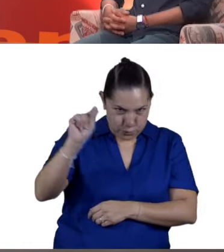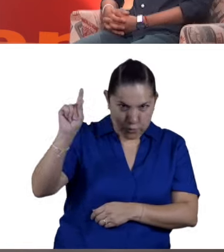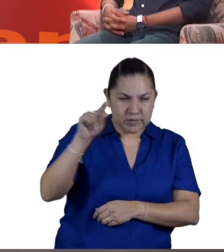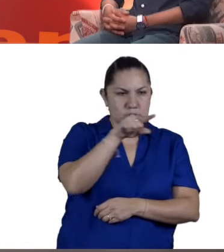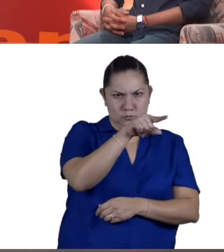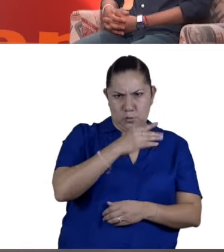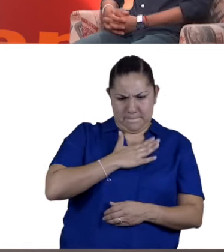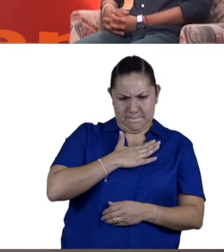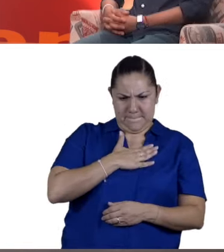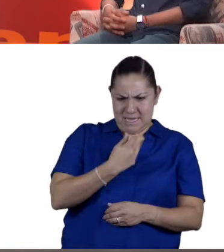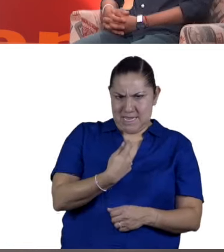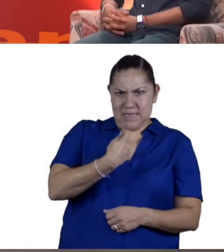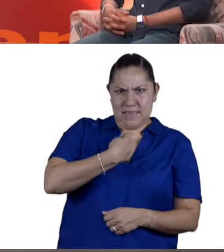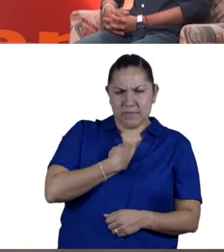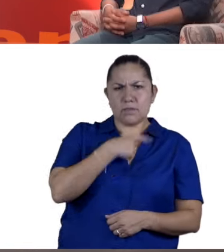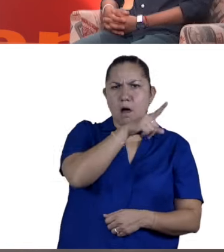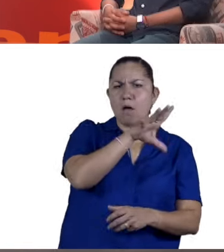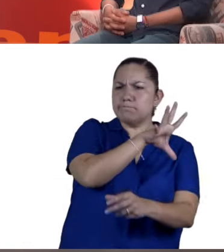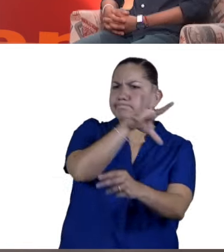identidad sexual?